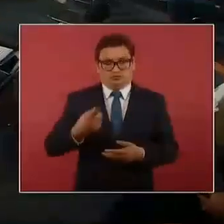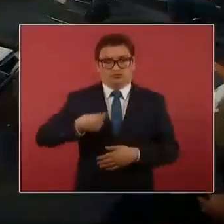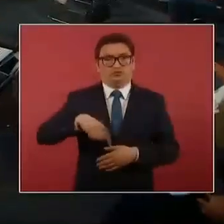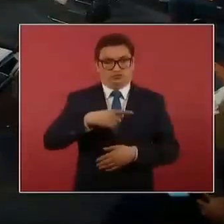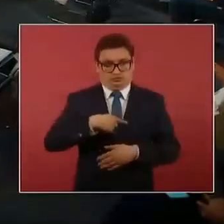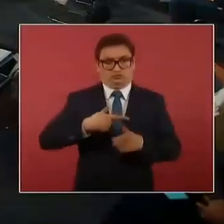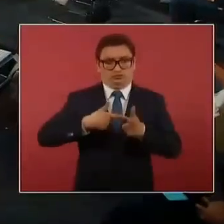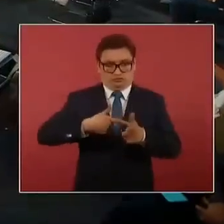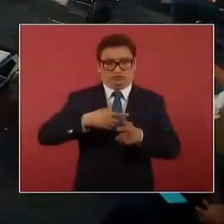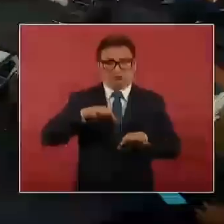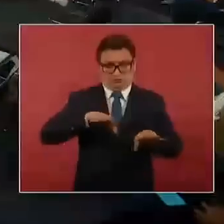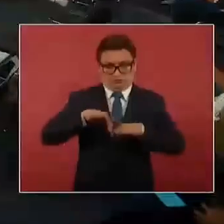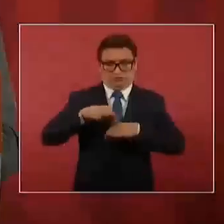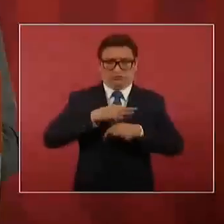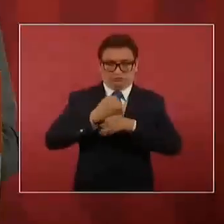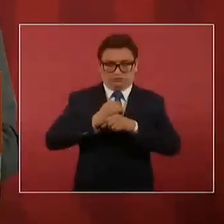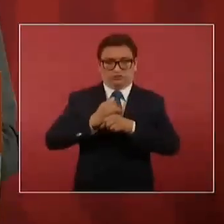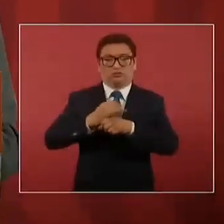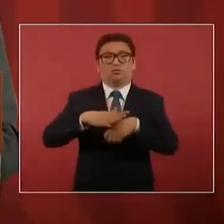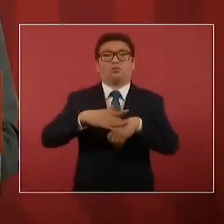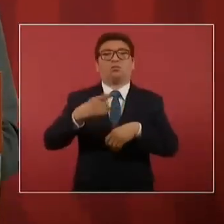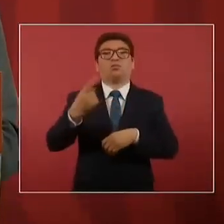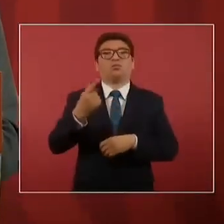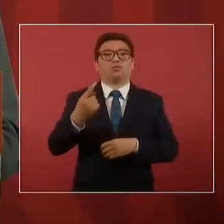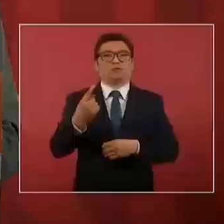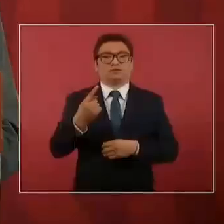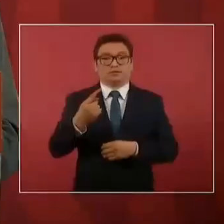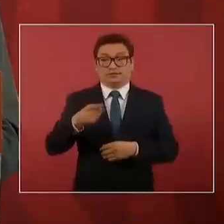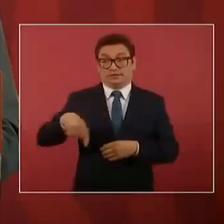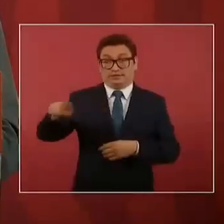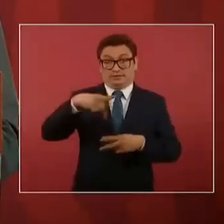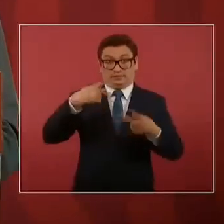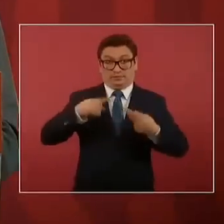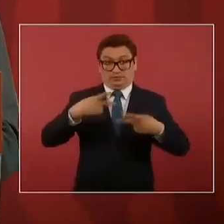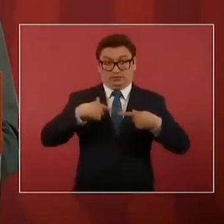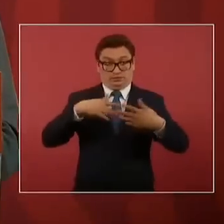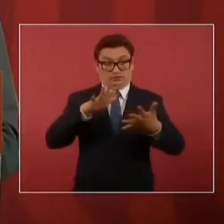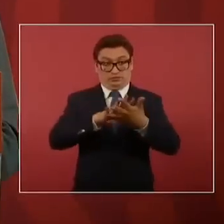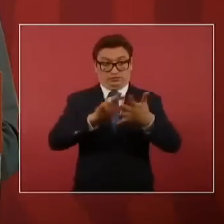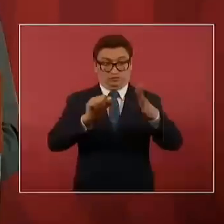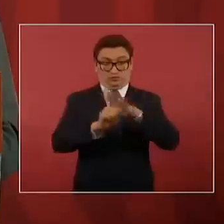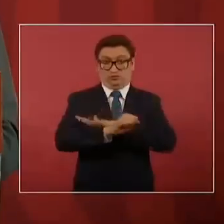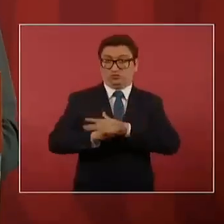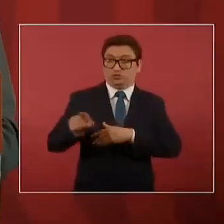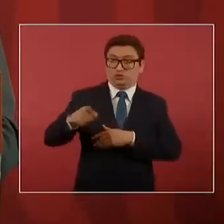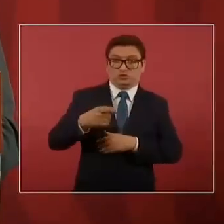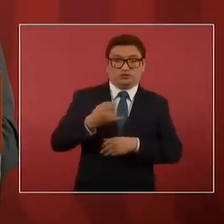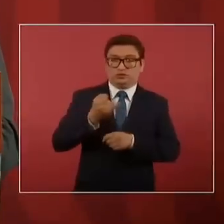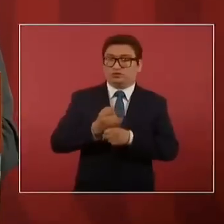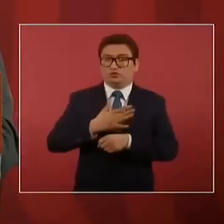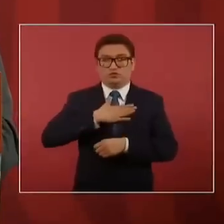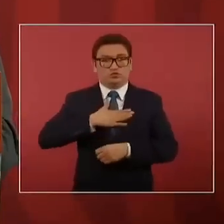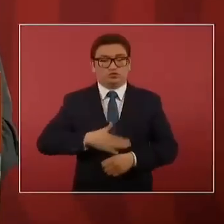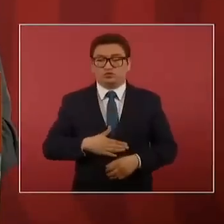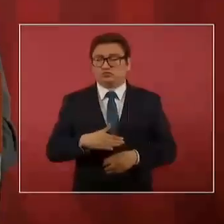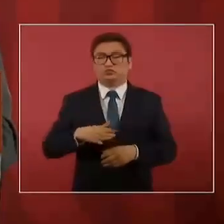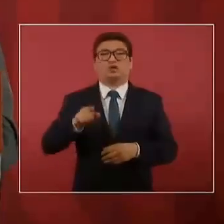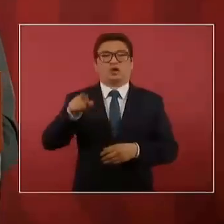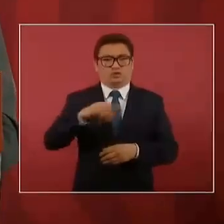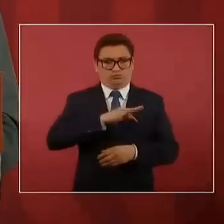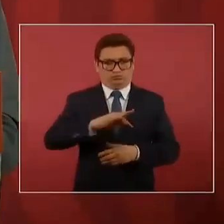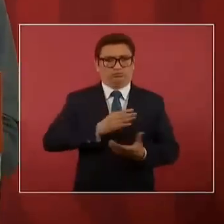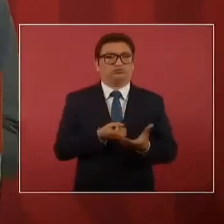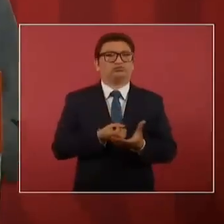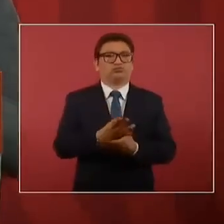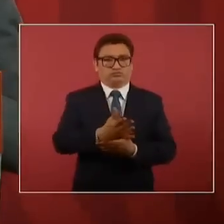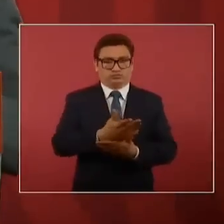haciendo para que todo el que injustamente está en la cárcel pueda salir, pero